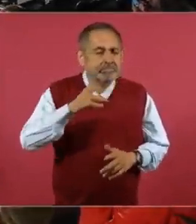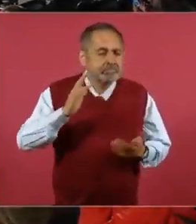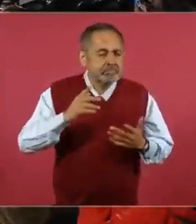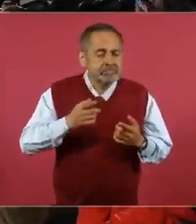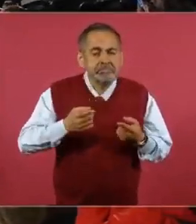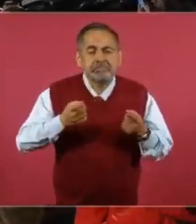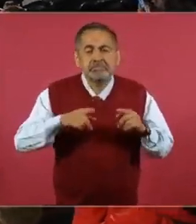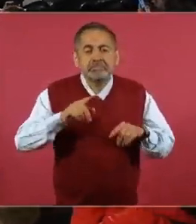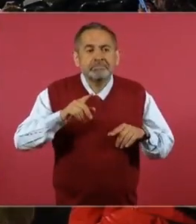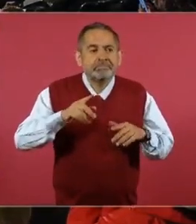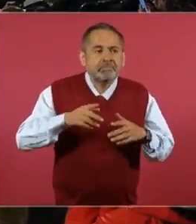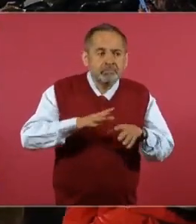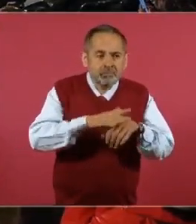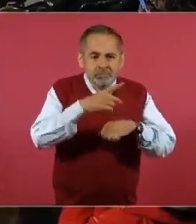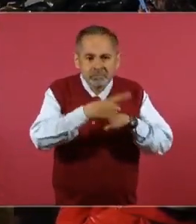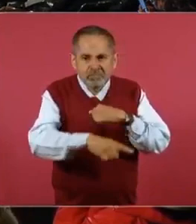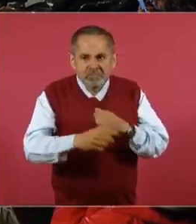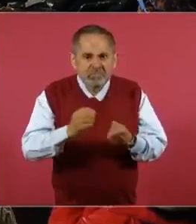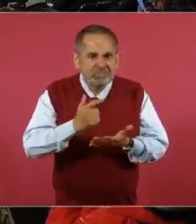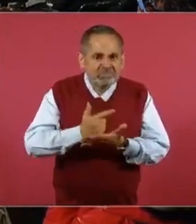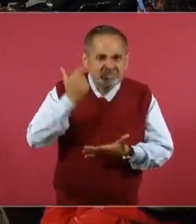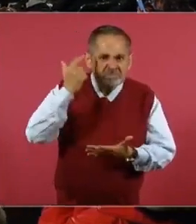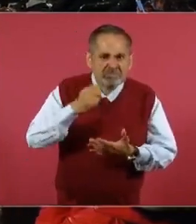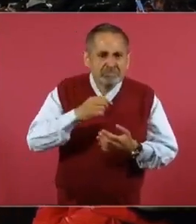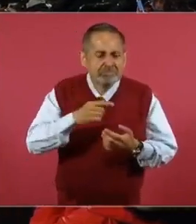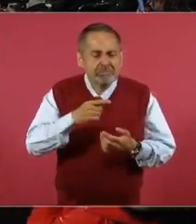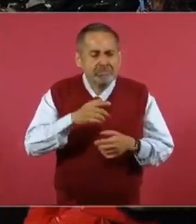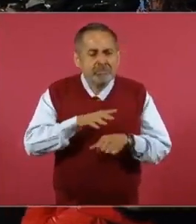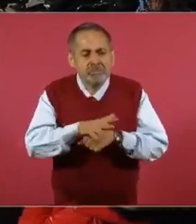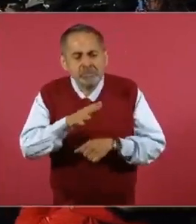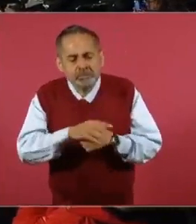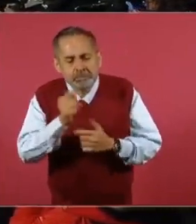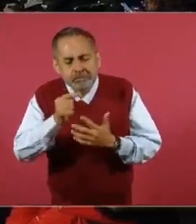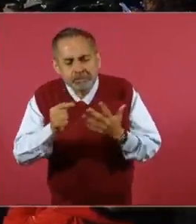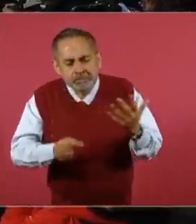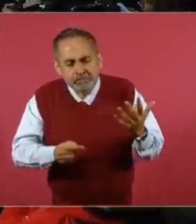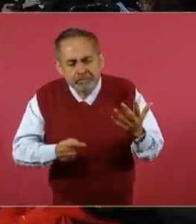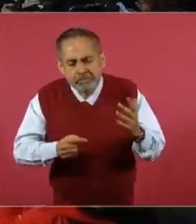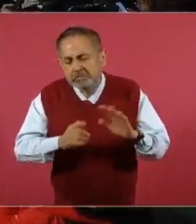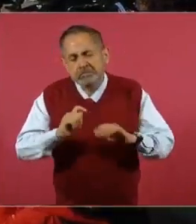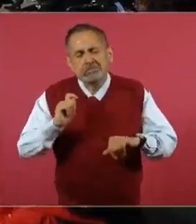que se cometió a